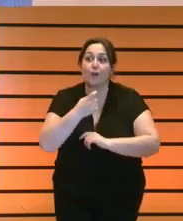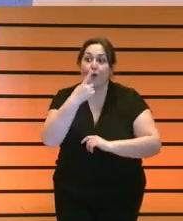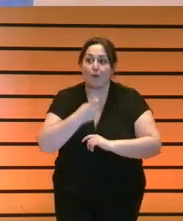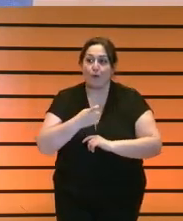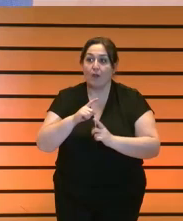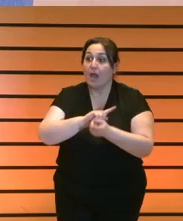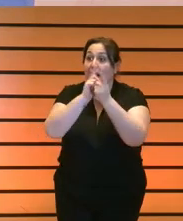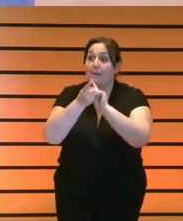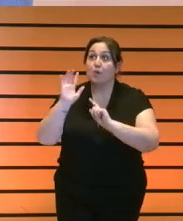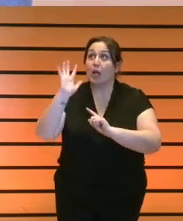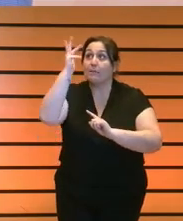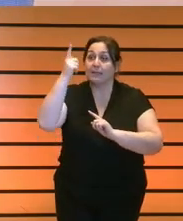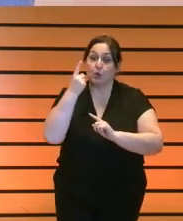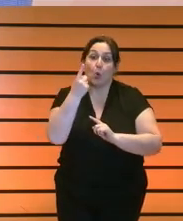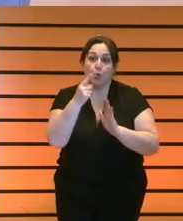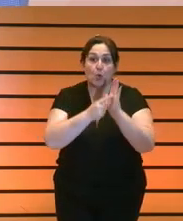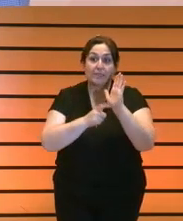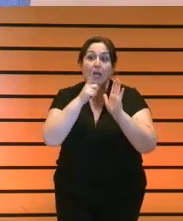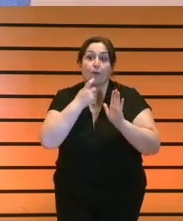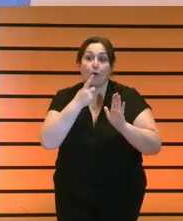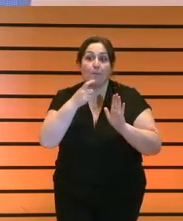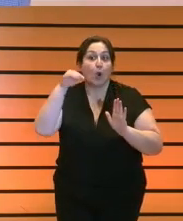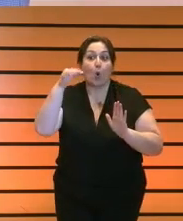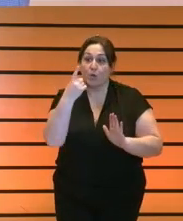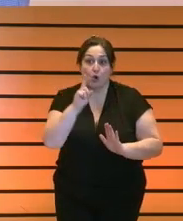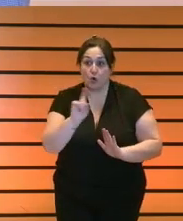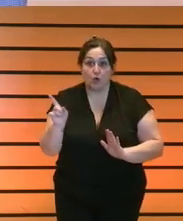pero insisto, no el único. Entonces,